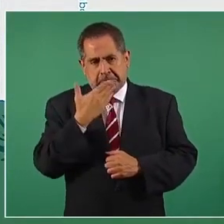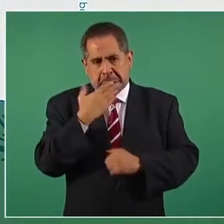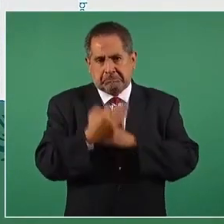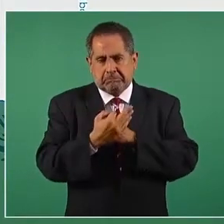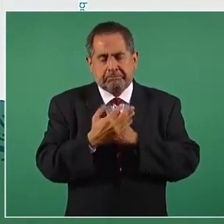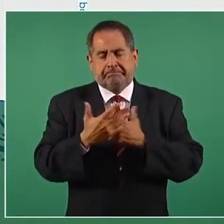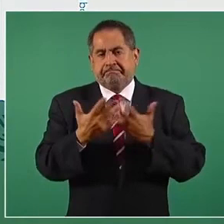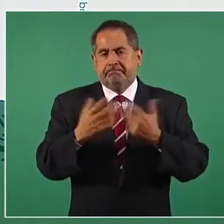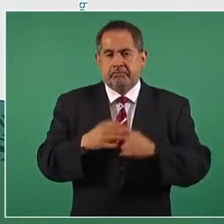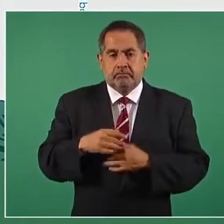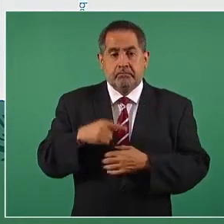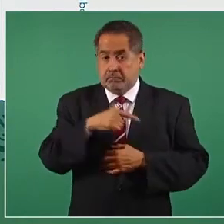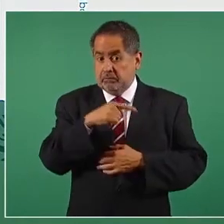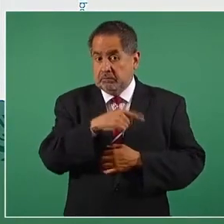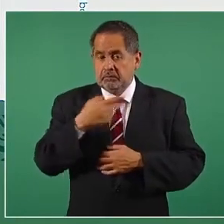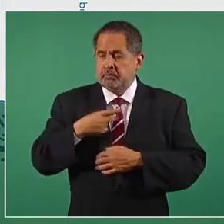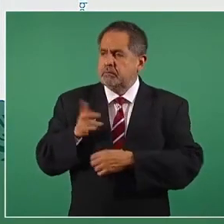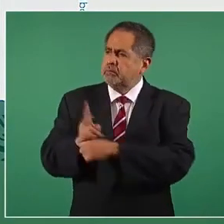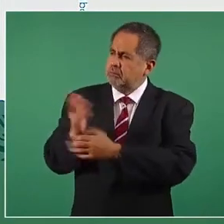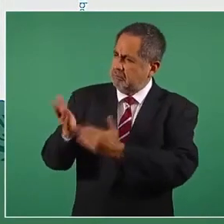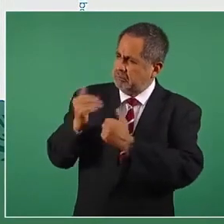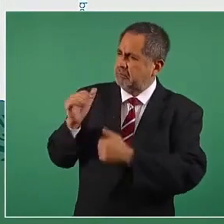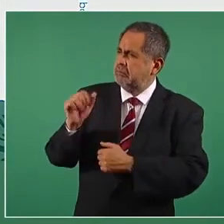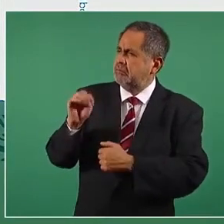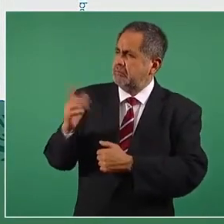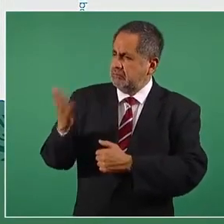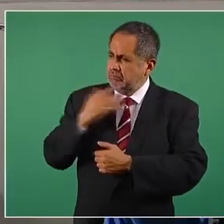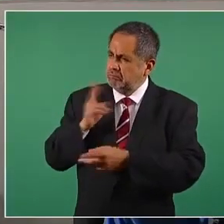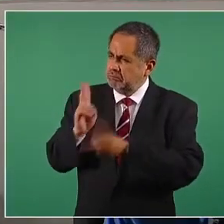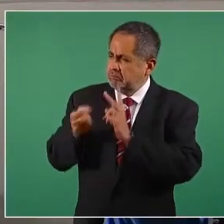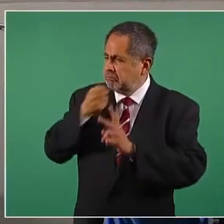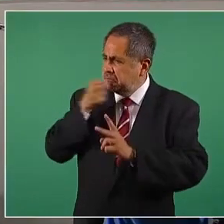porque él me invita entusiasmado,